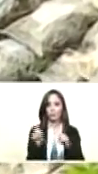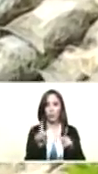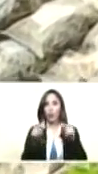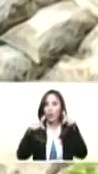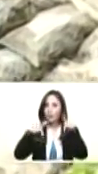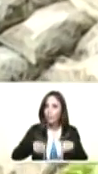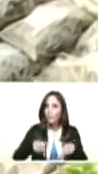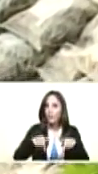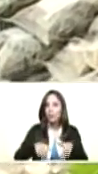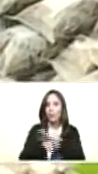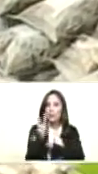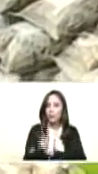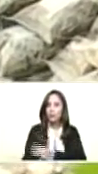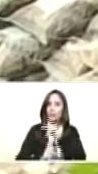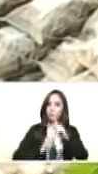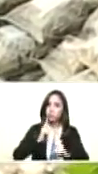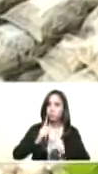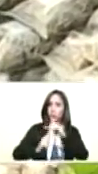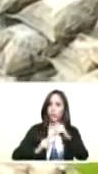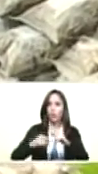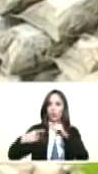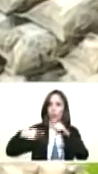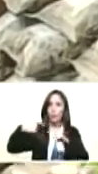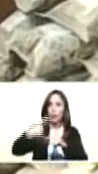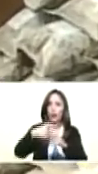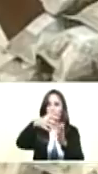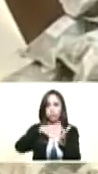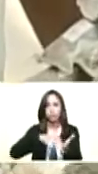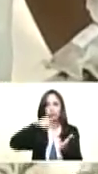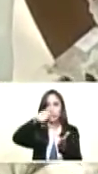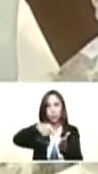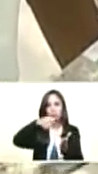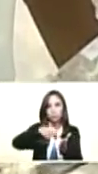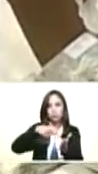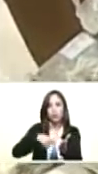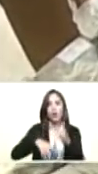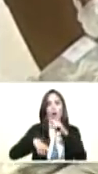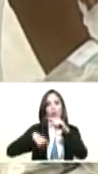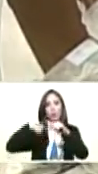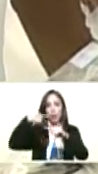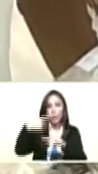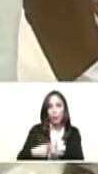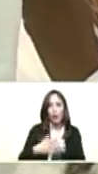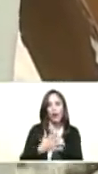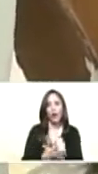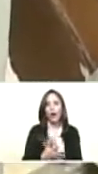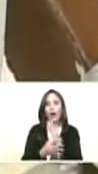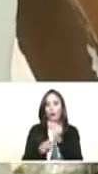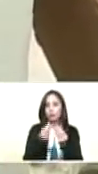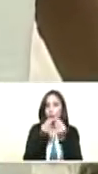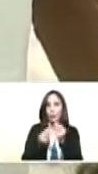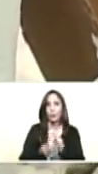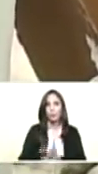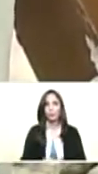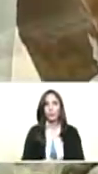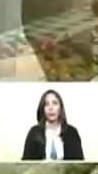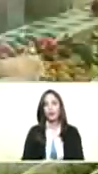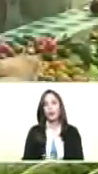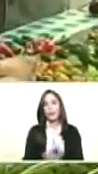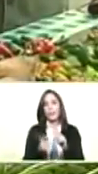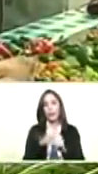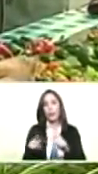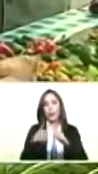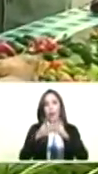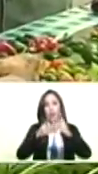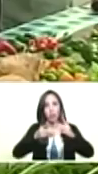convertir en alimento. Pero además de eso, aquí hay batata blanca y batata morada, pero además de eso también es el sustrato, o sea, la